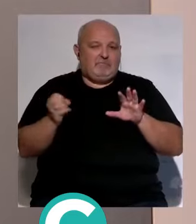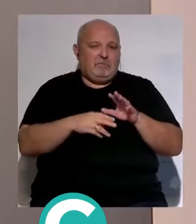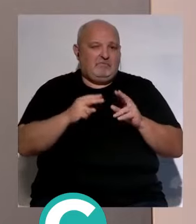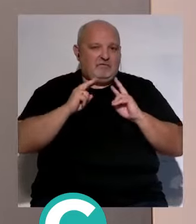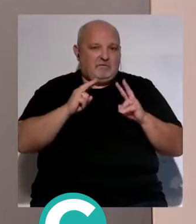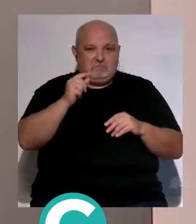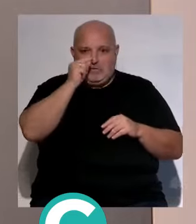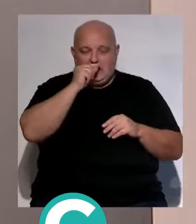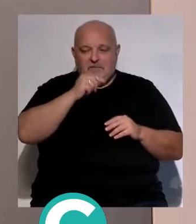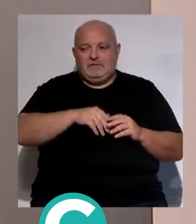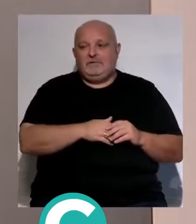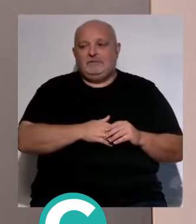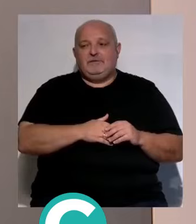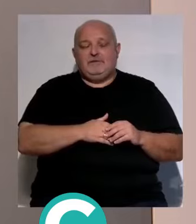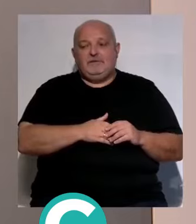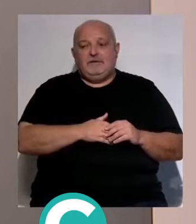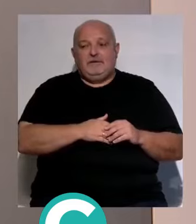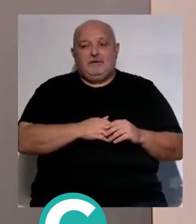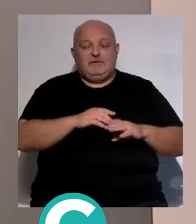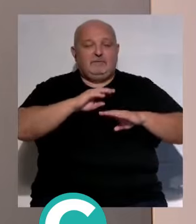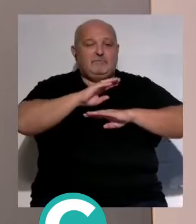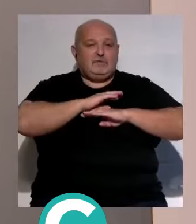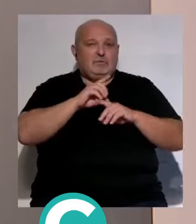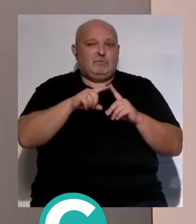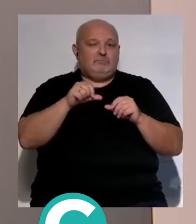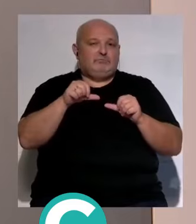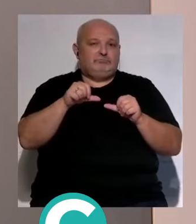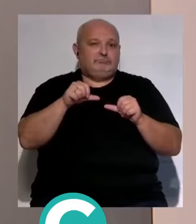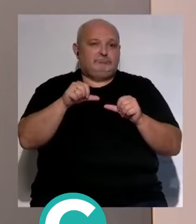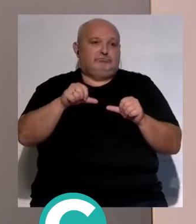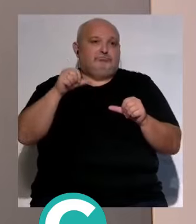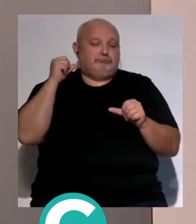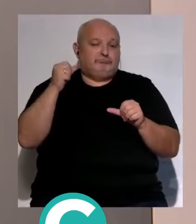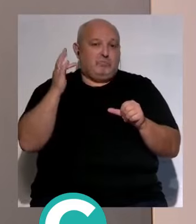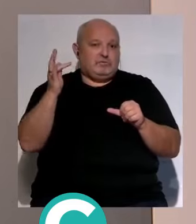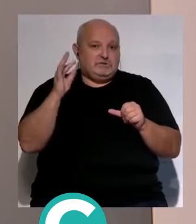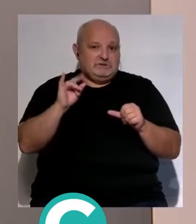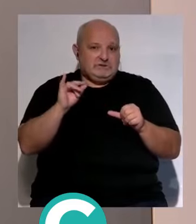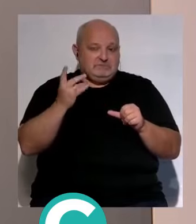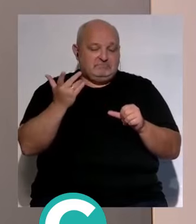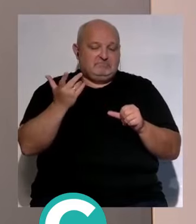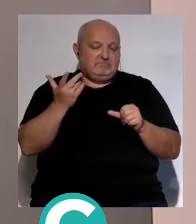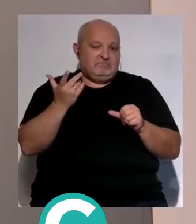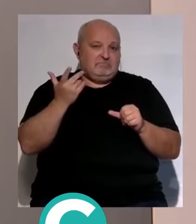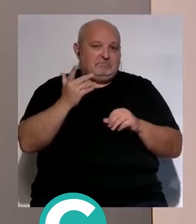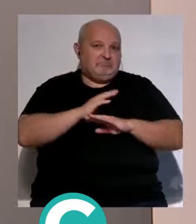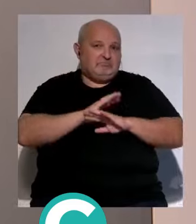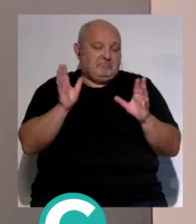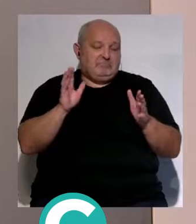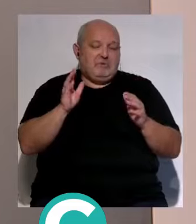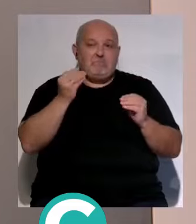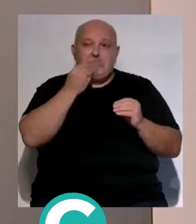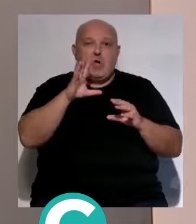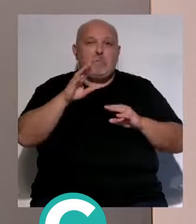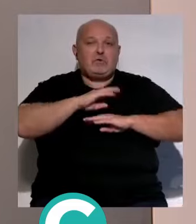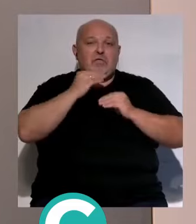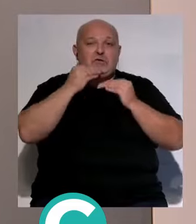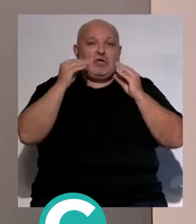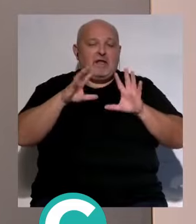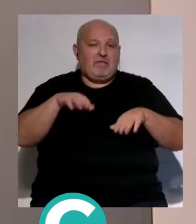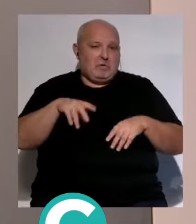bueno, portero que ha dejado una trayectoria positiva en el Cádiz. Yo no soy de los que piensan que ha sido el mejor portero de la historia del